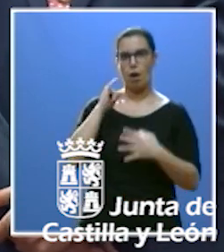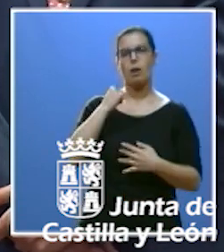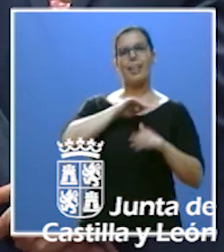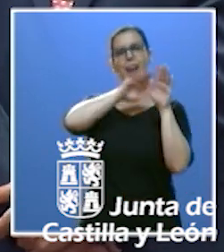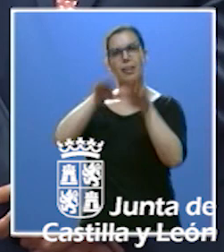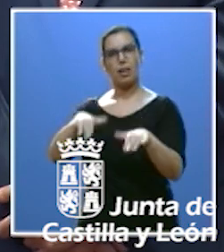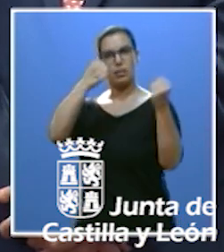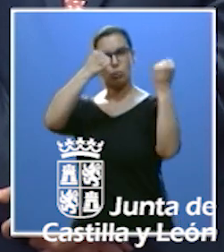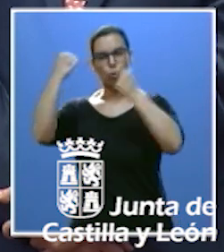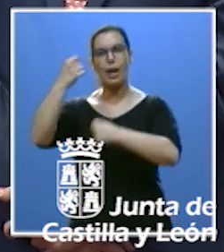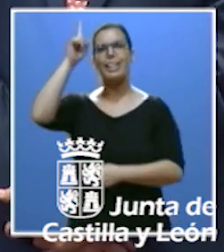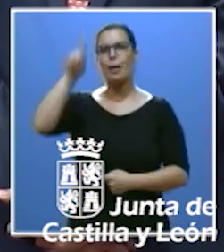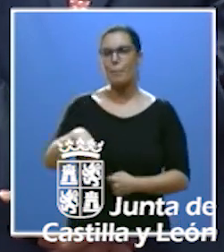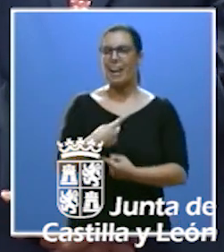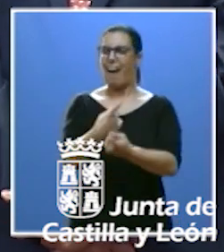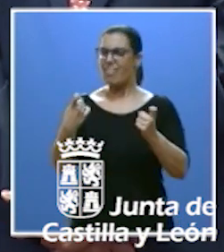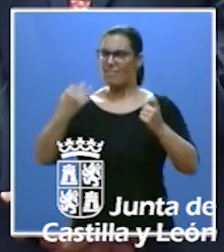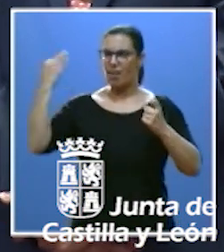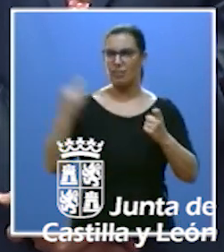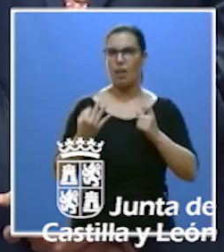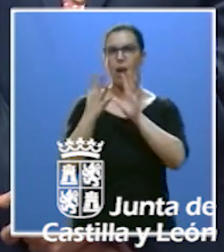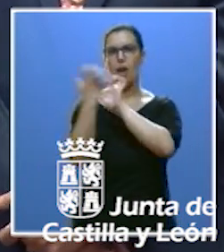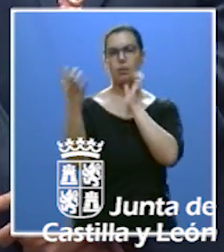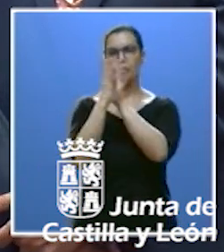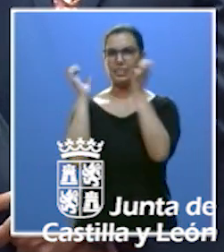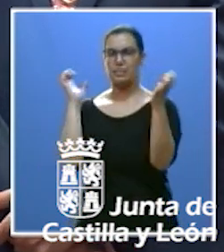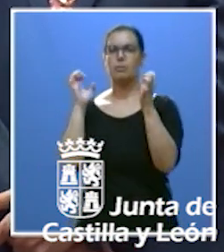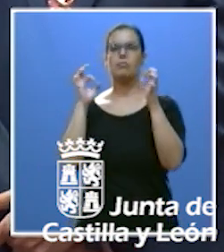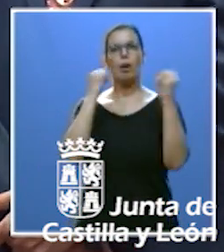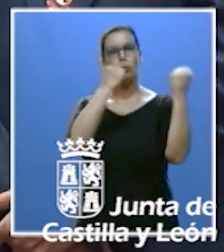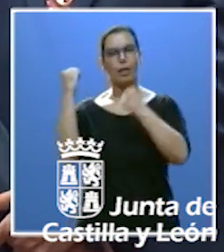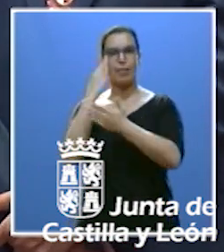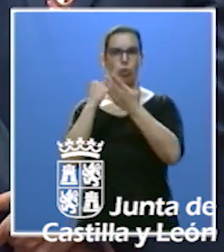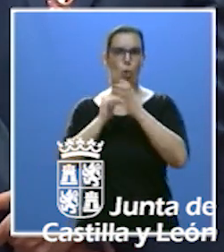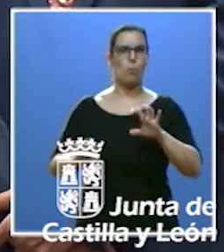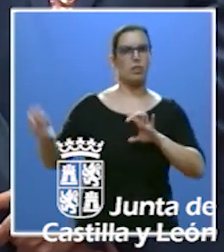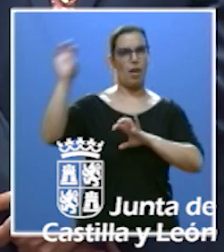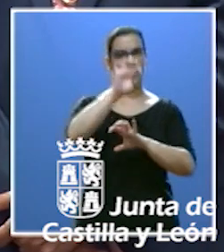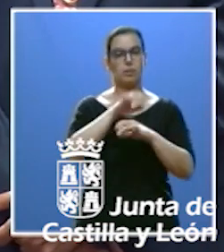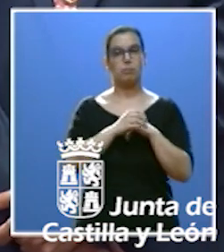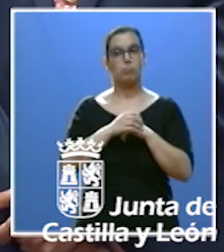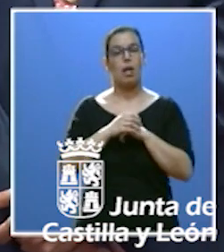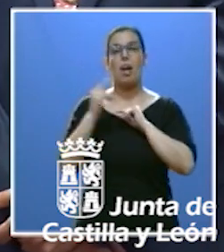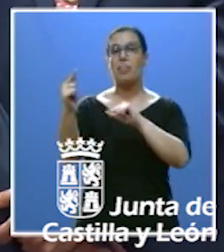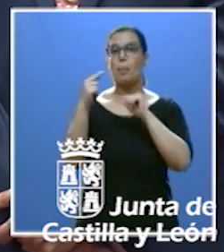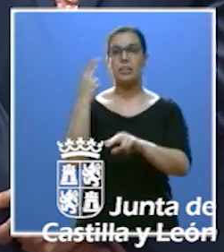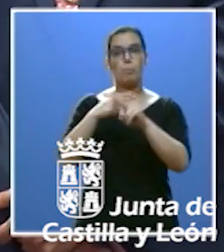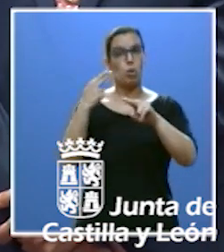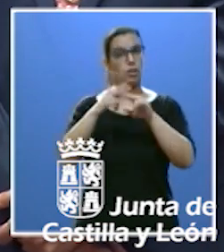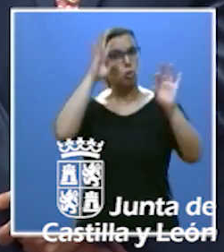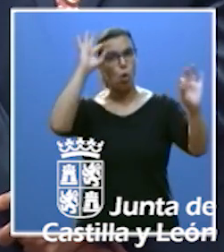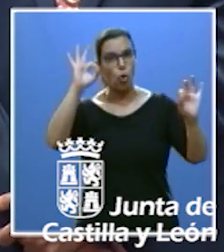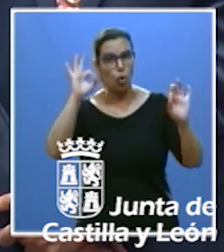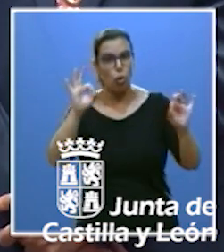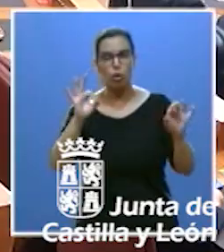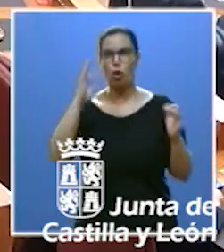institucional y del necesario entendimiento con las autoridades de las comunidades autónomas. El legítimo debate político entre partidos y